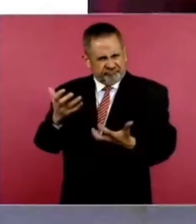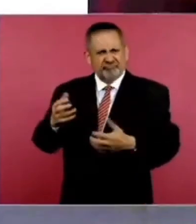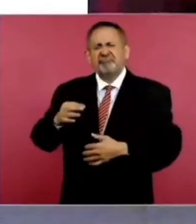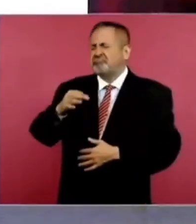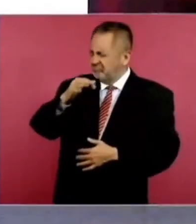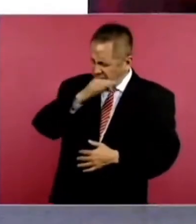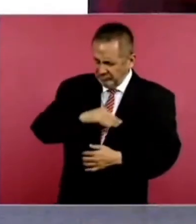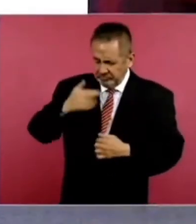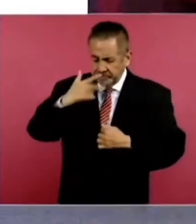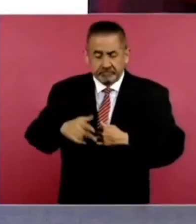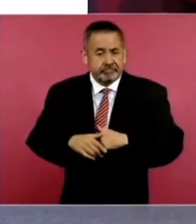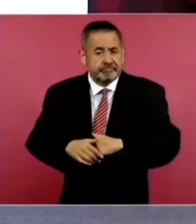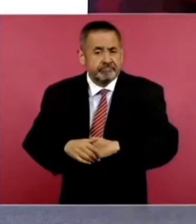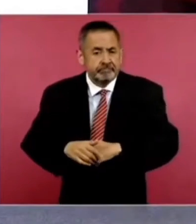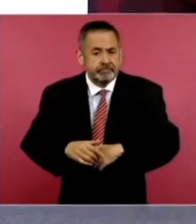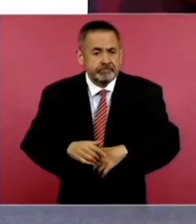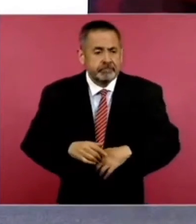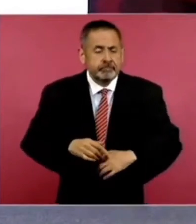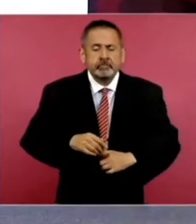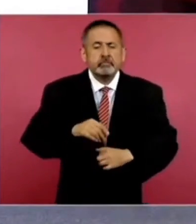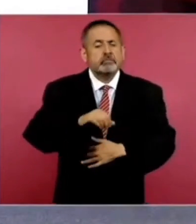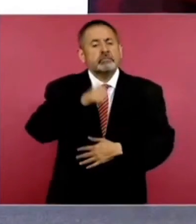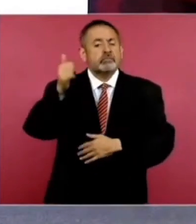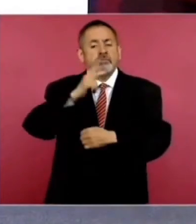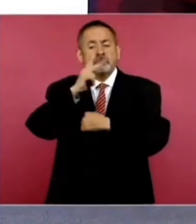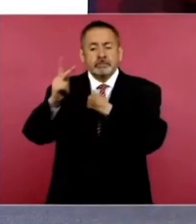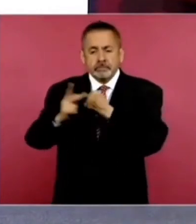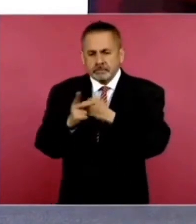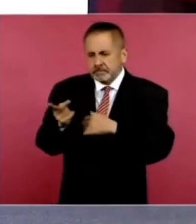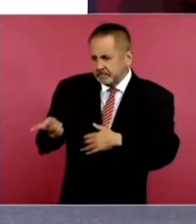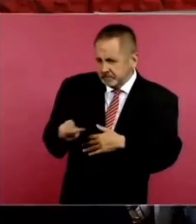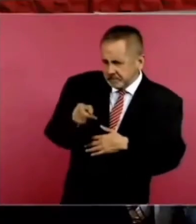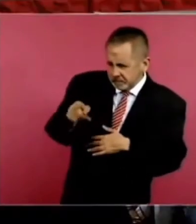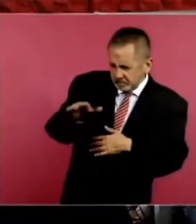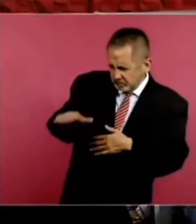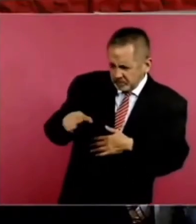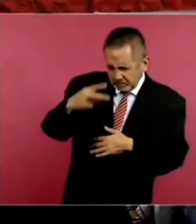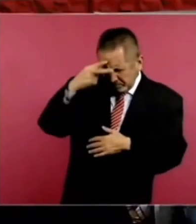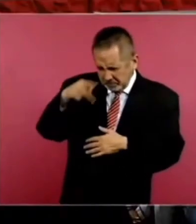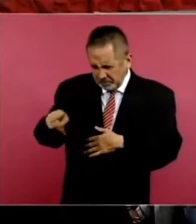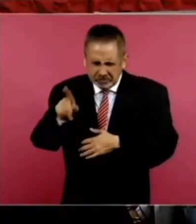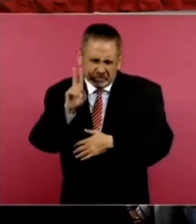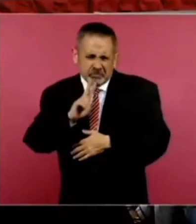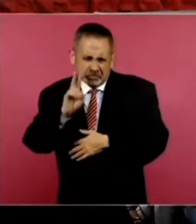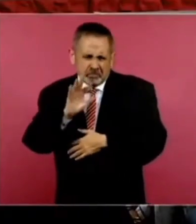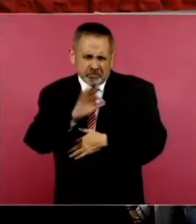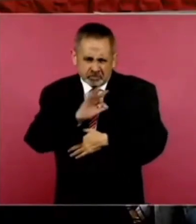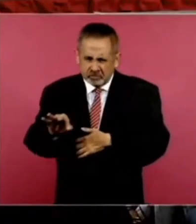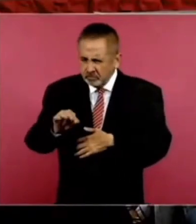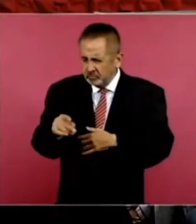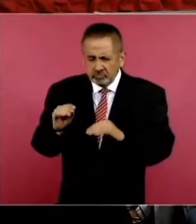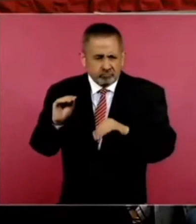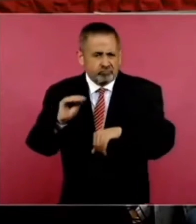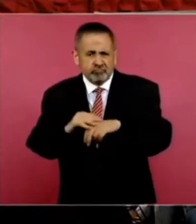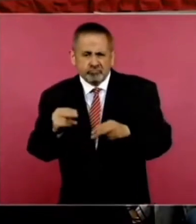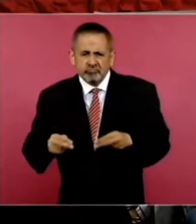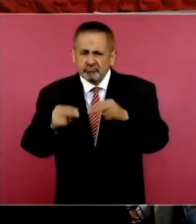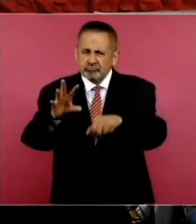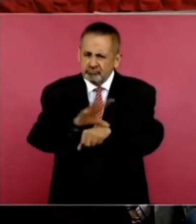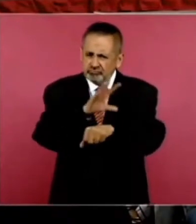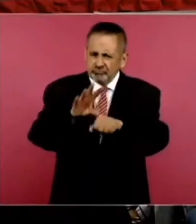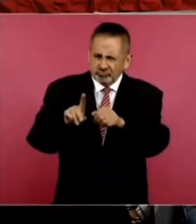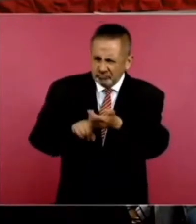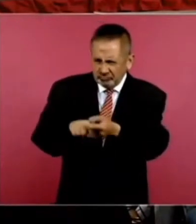Cuando un gobernante extranjero me pregunta si hay posibilidad de entrar al negocio de los